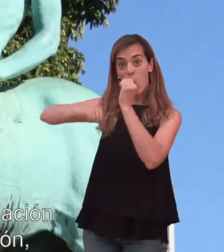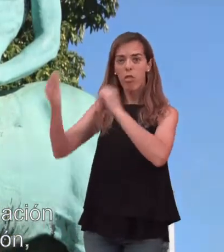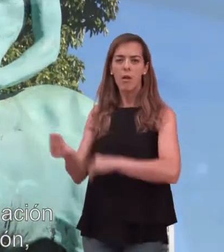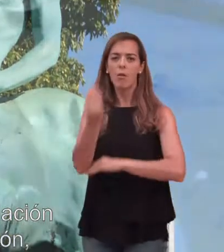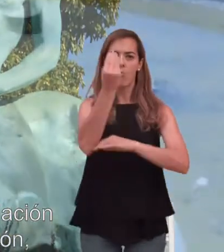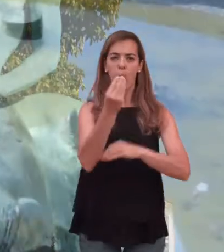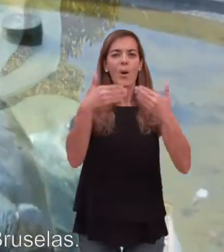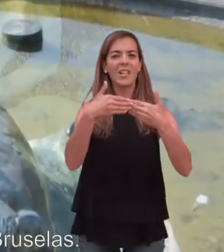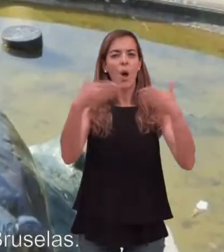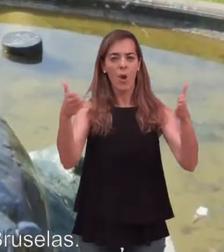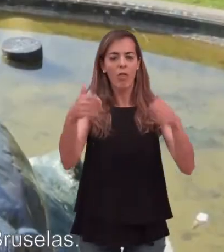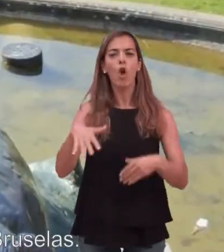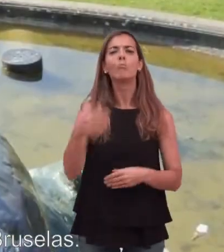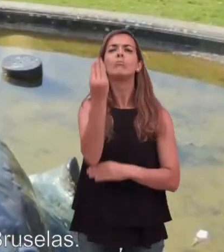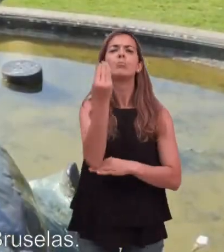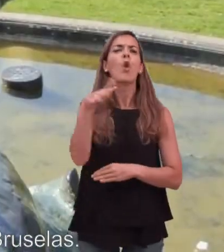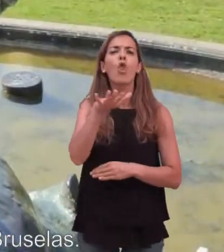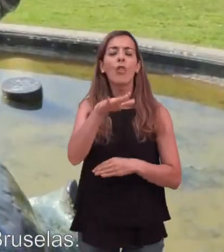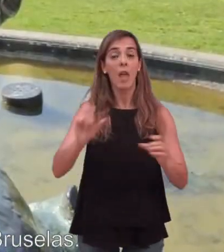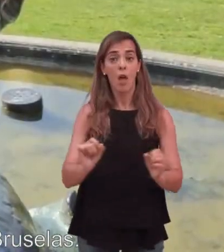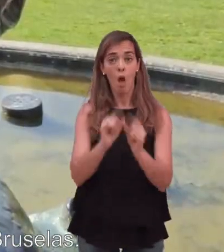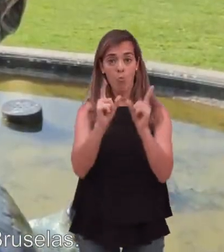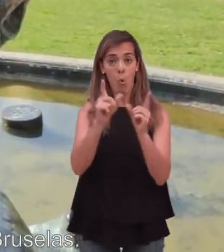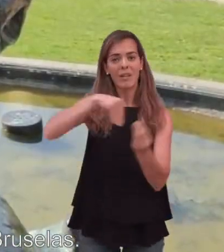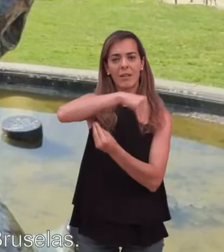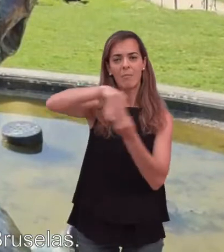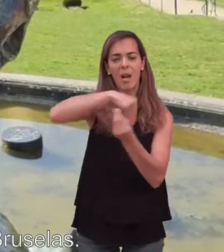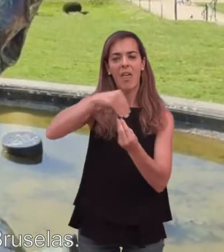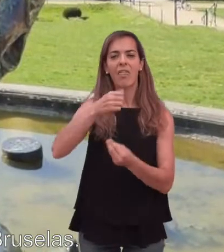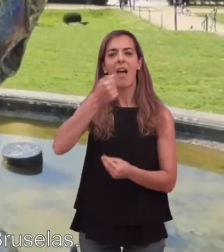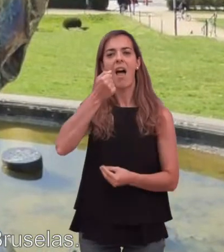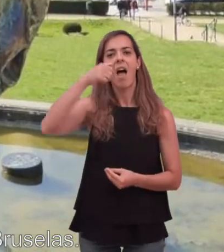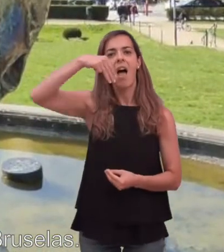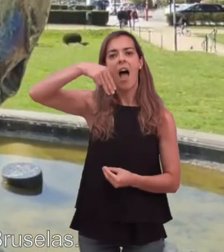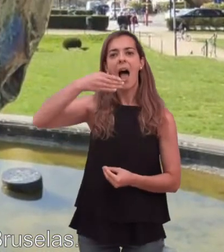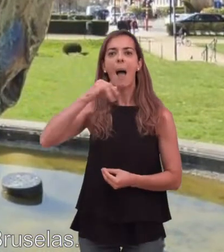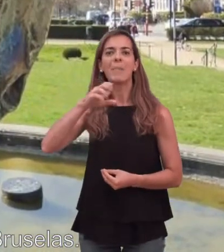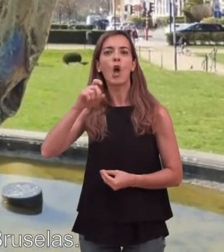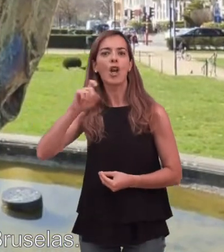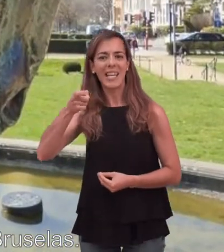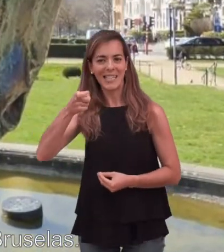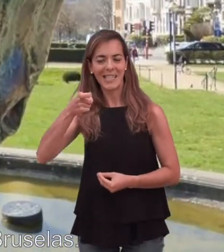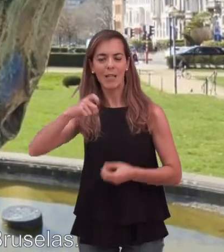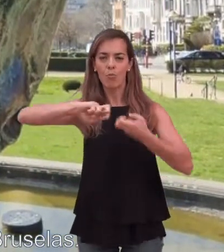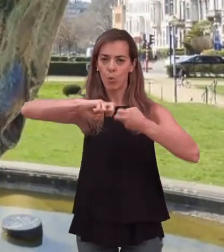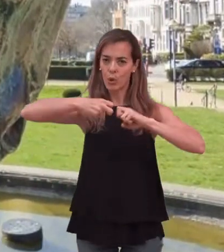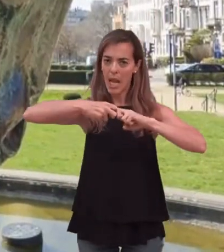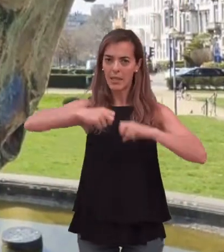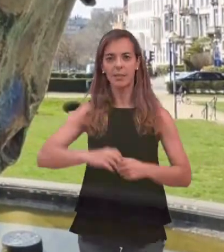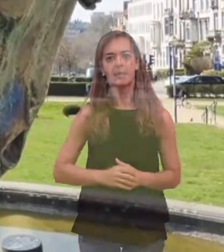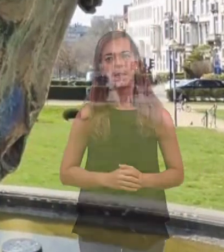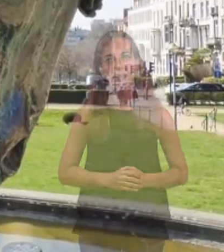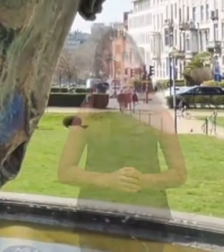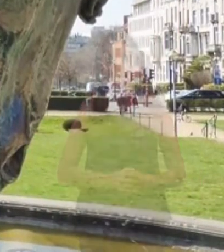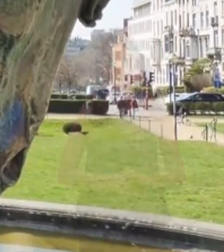composición, colocada en la fuente de la céntrica Plaza Ambiorix de Bruselas.